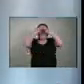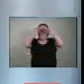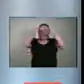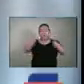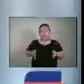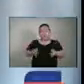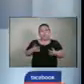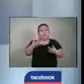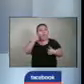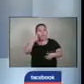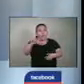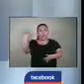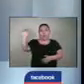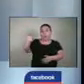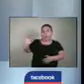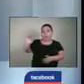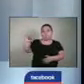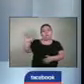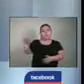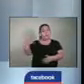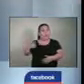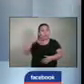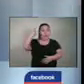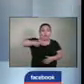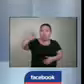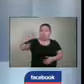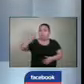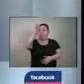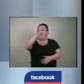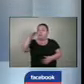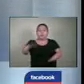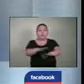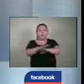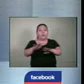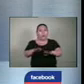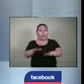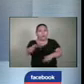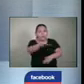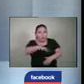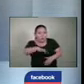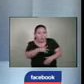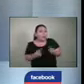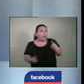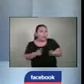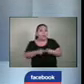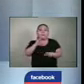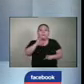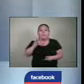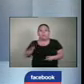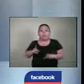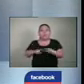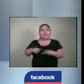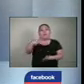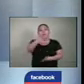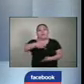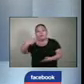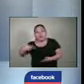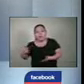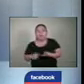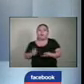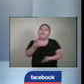pandemia. En Europa, en los que ya no es obligatorio llevar mascarilla en espacios cerrados, figuran Bélgica, Dinamarca,